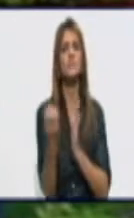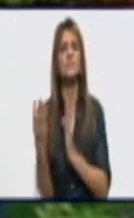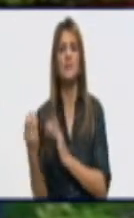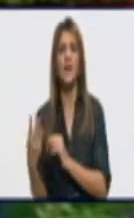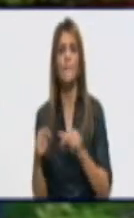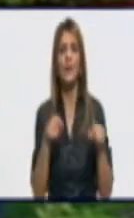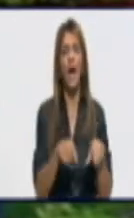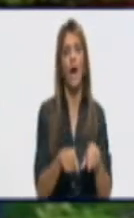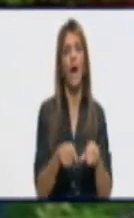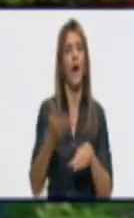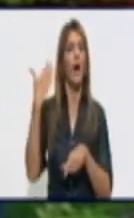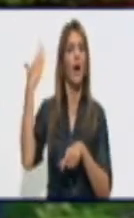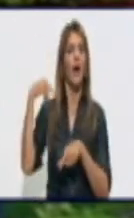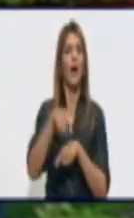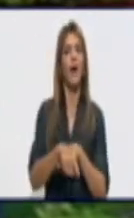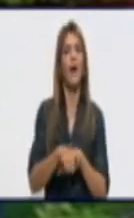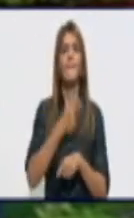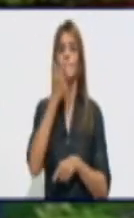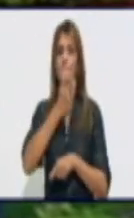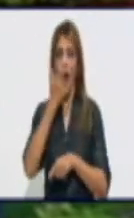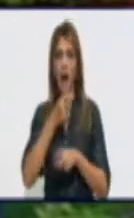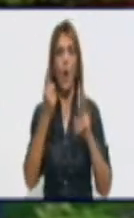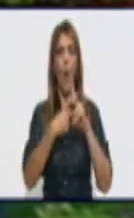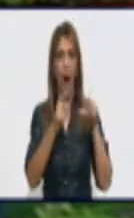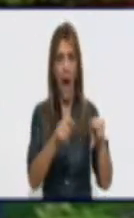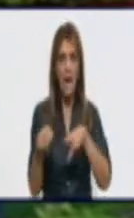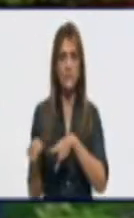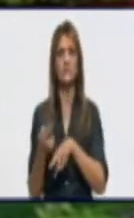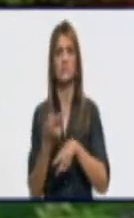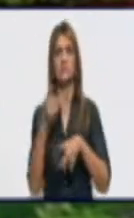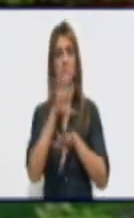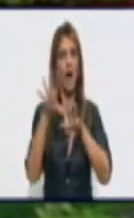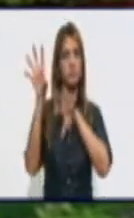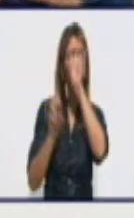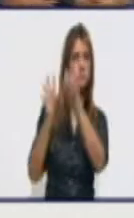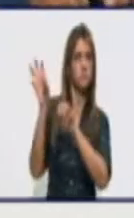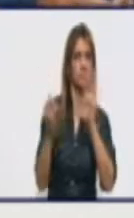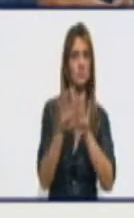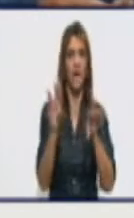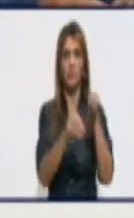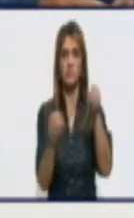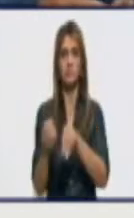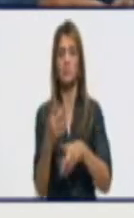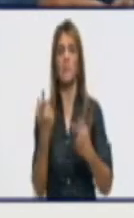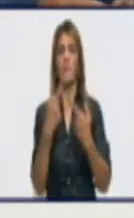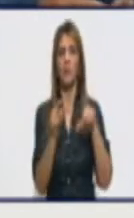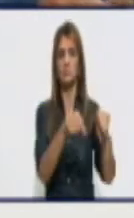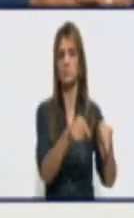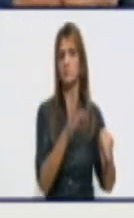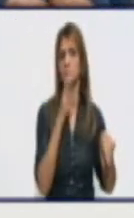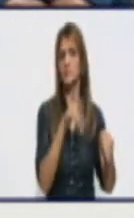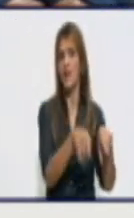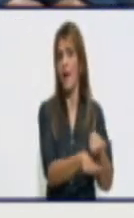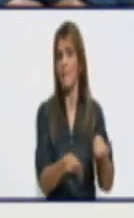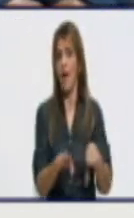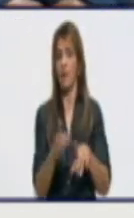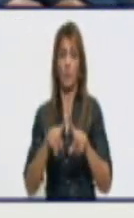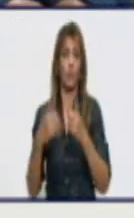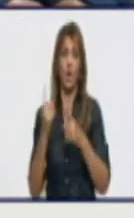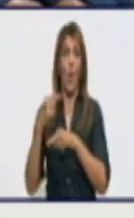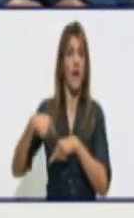echando a perder el mango que están cosechando en su territorio. Buscan estas 52 medidas de comercialización, que esto